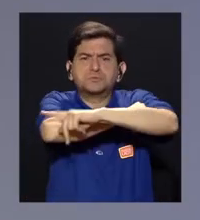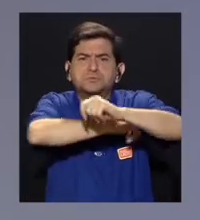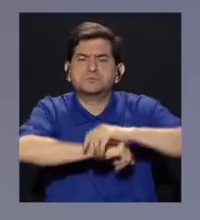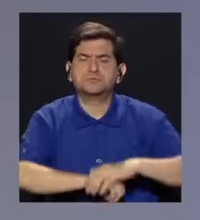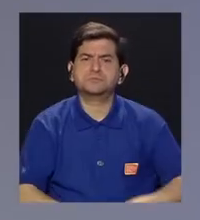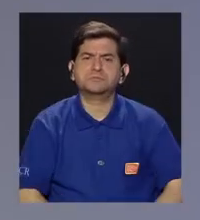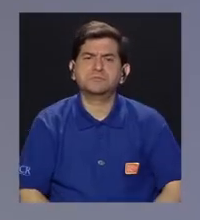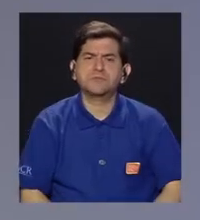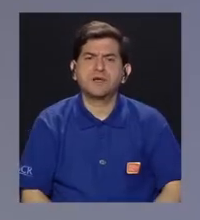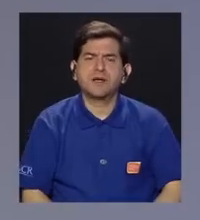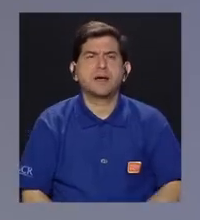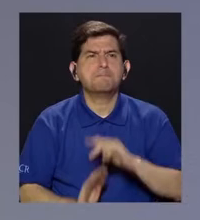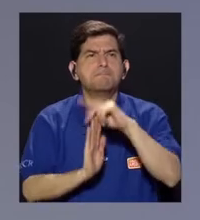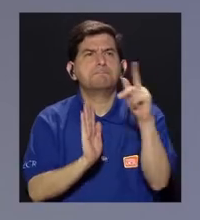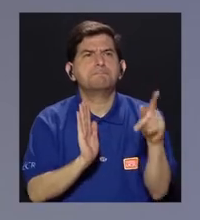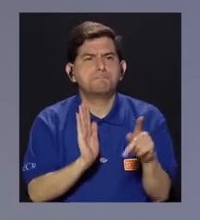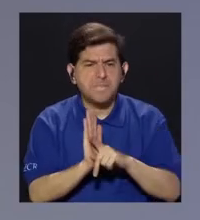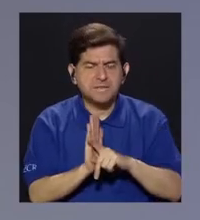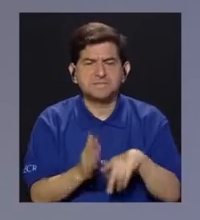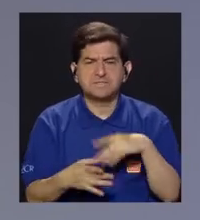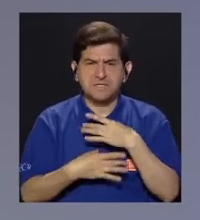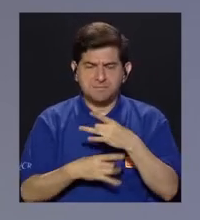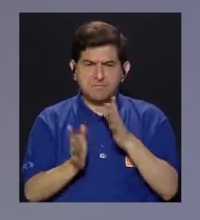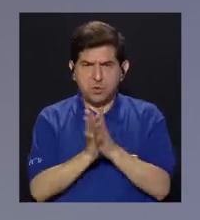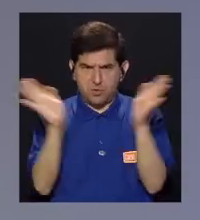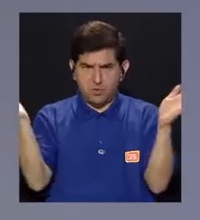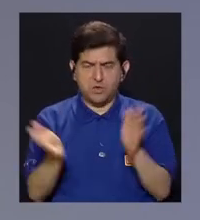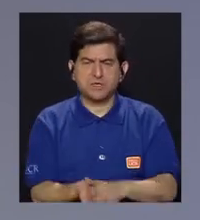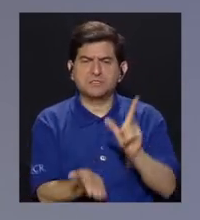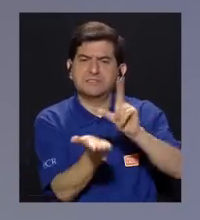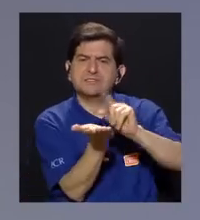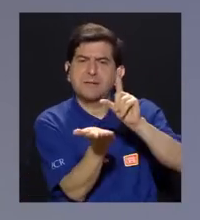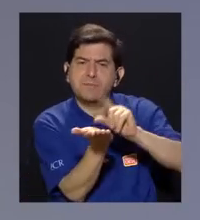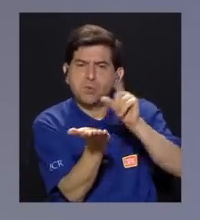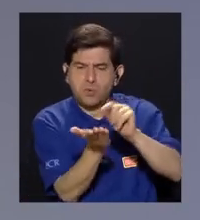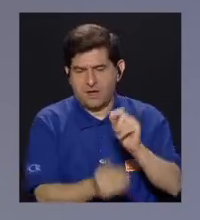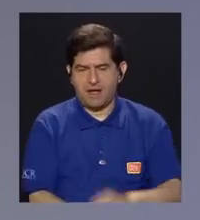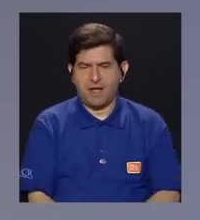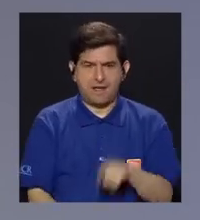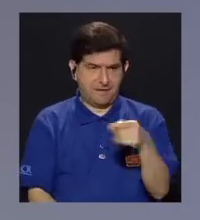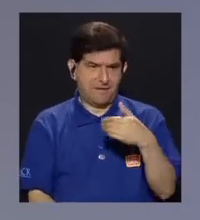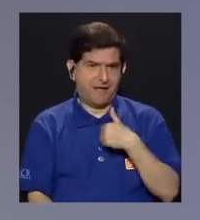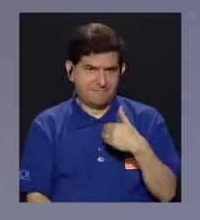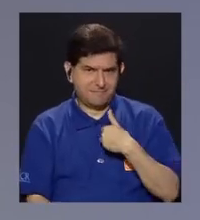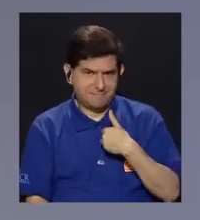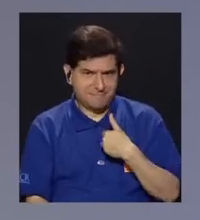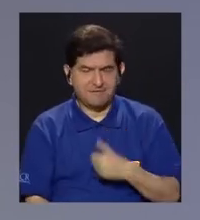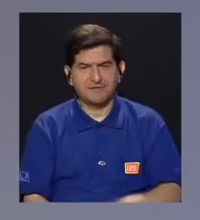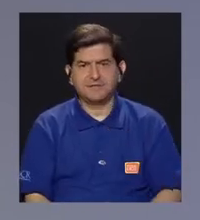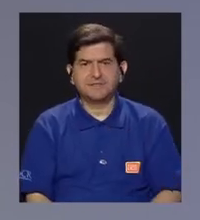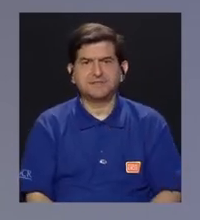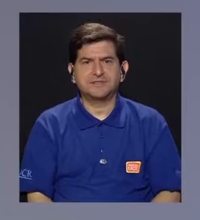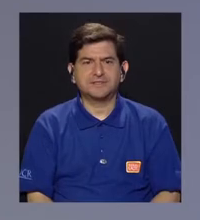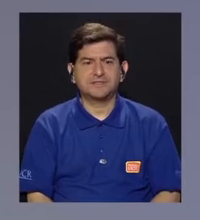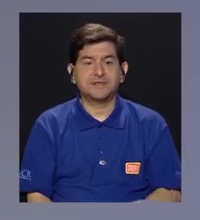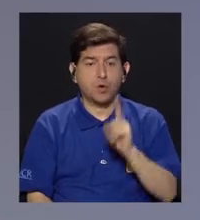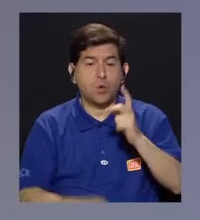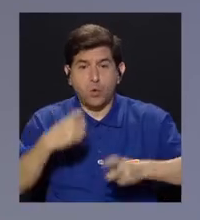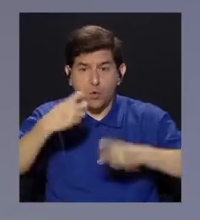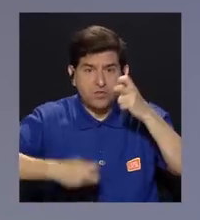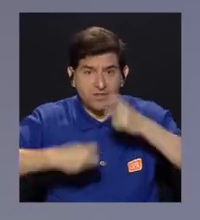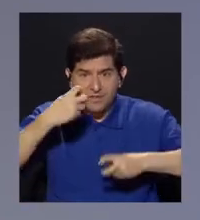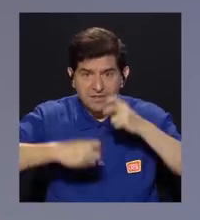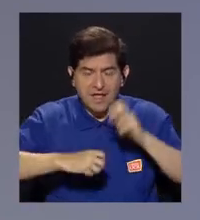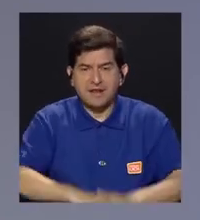país por principios de interés público es publicado en medios y ahí tenemos un